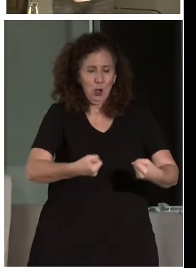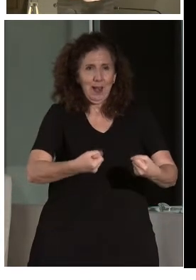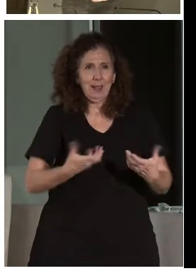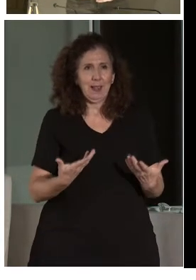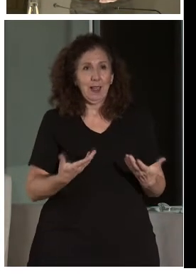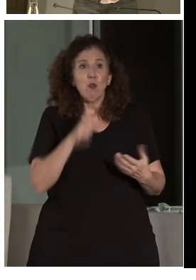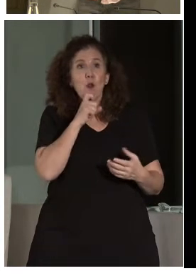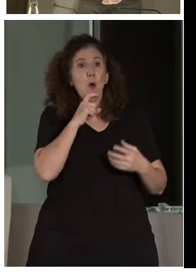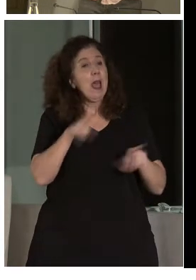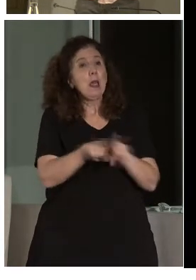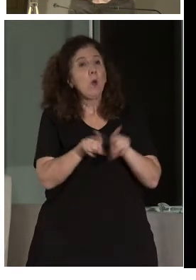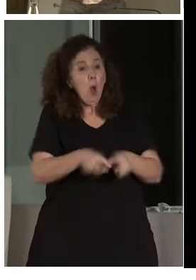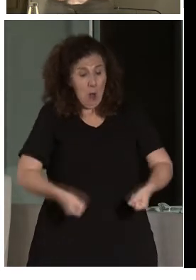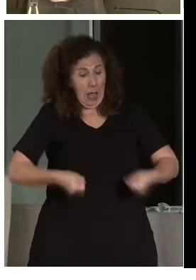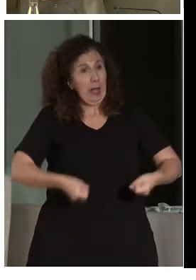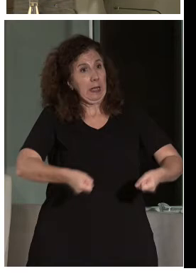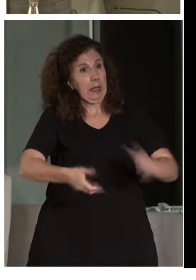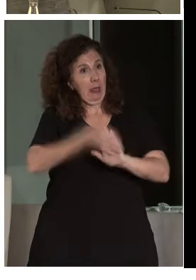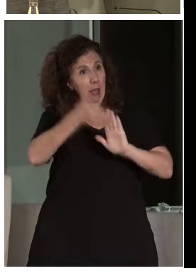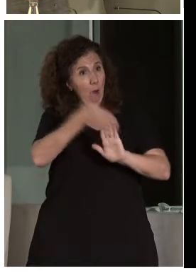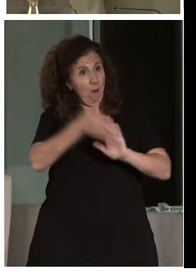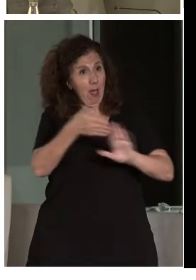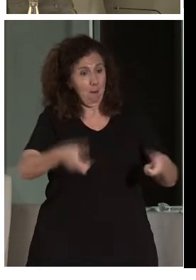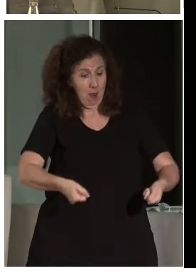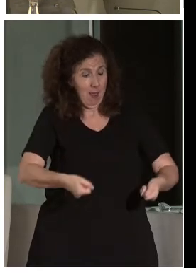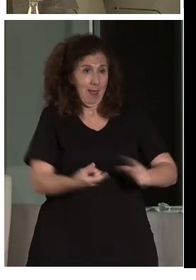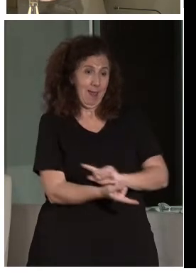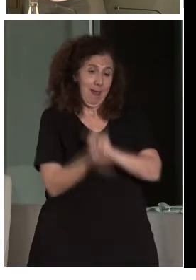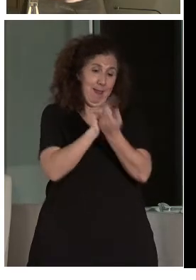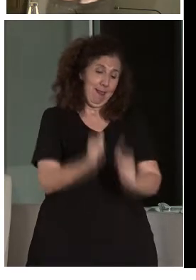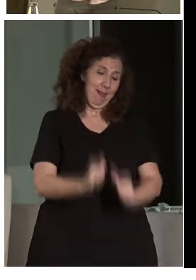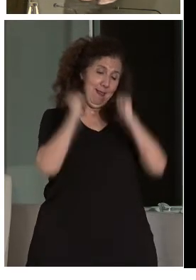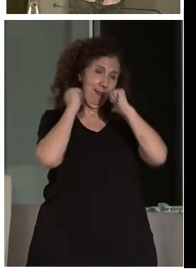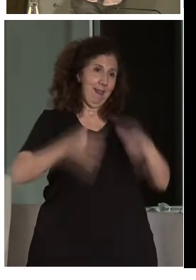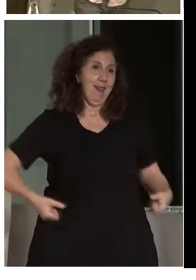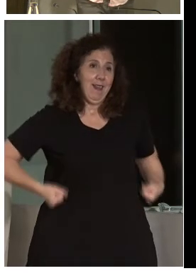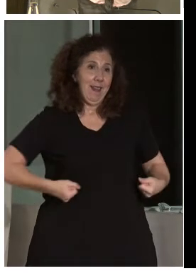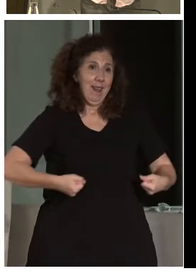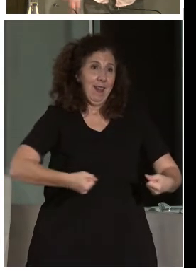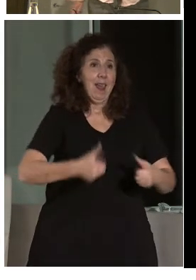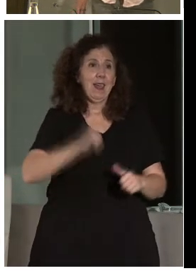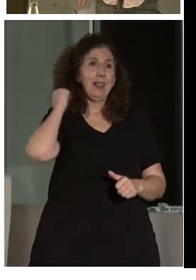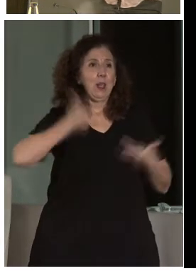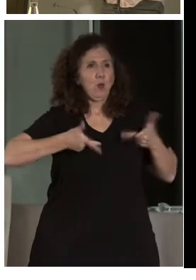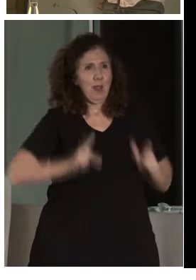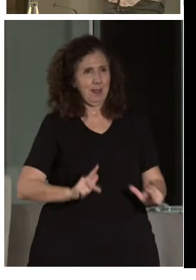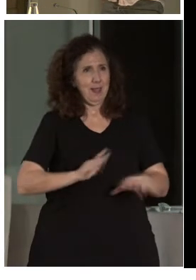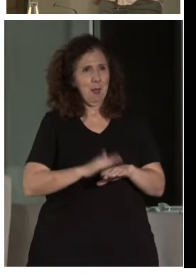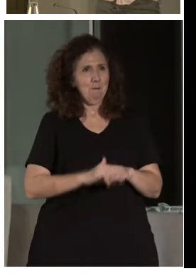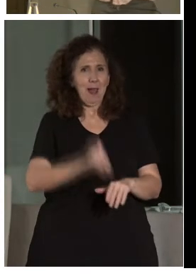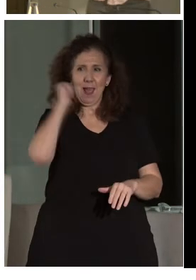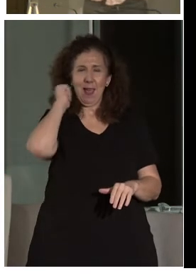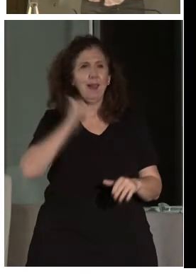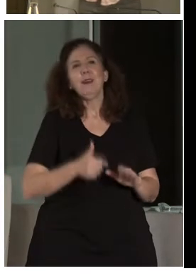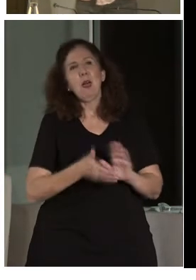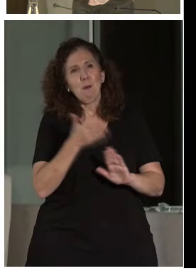un poco como una carretilla de los de la obra, solo que alguien tira adelante y lleva una silla en vez de pues una cosa para llevar cemento